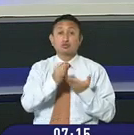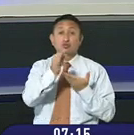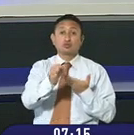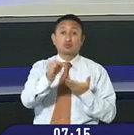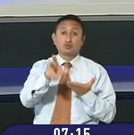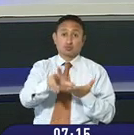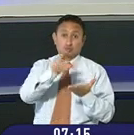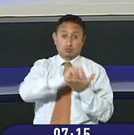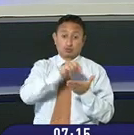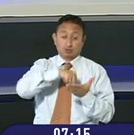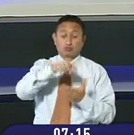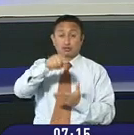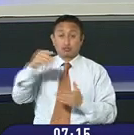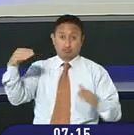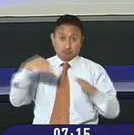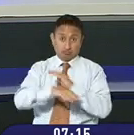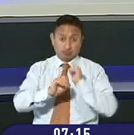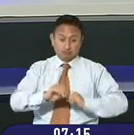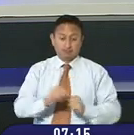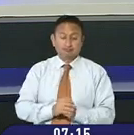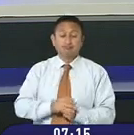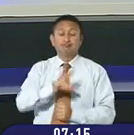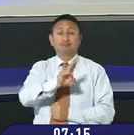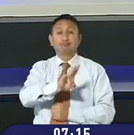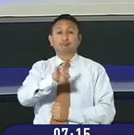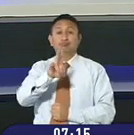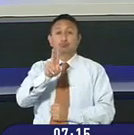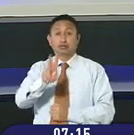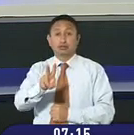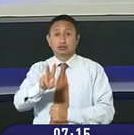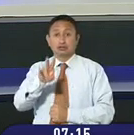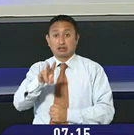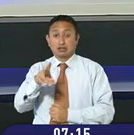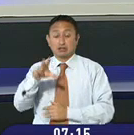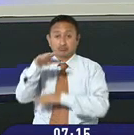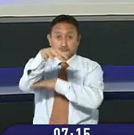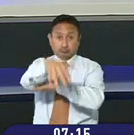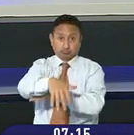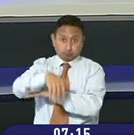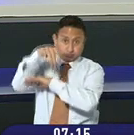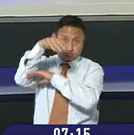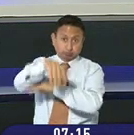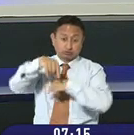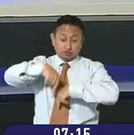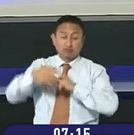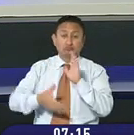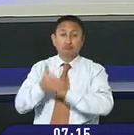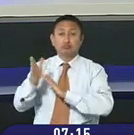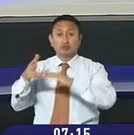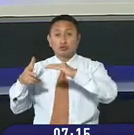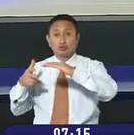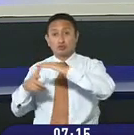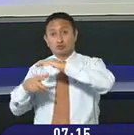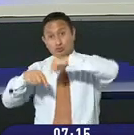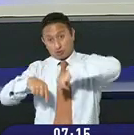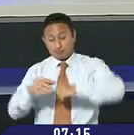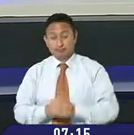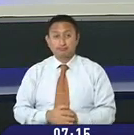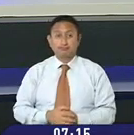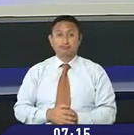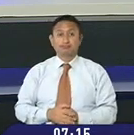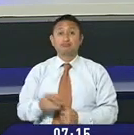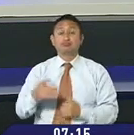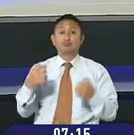mineros ilegales. 27 retroexcavadoras han sido llevadas a un centro de acopio, esto en medio de hallazgos de esta